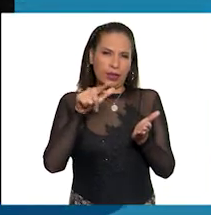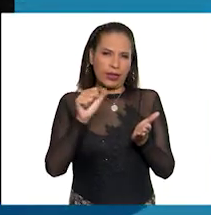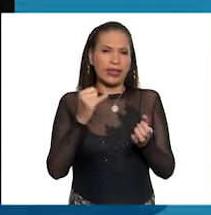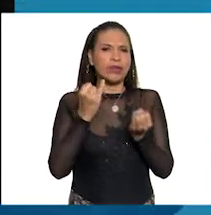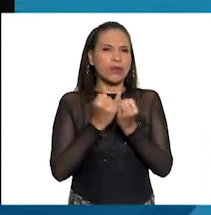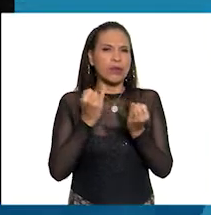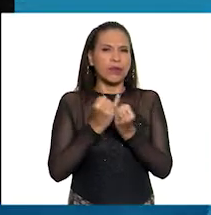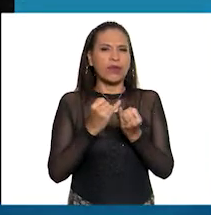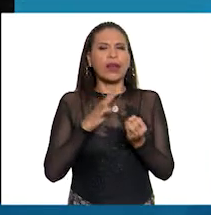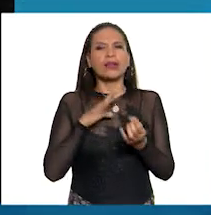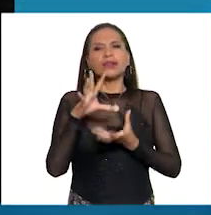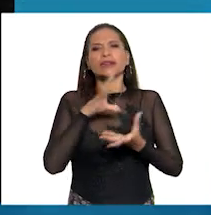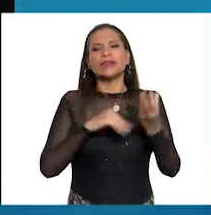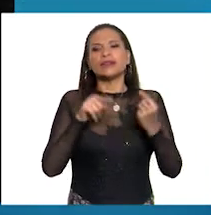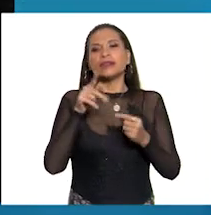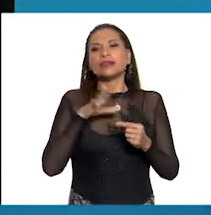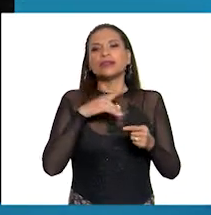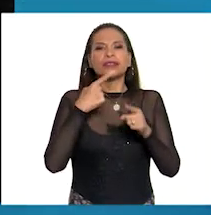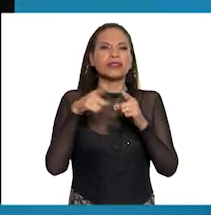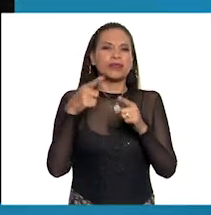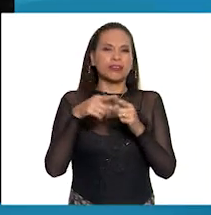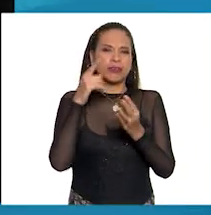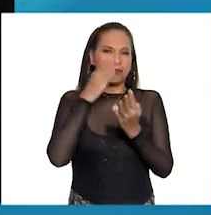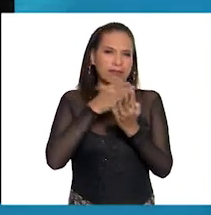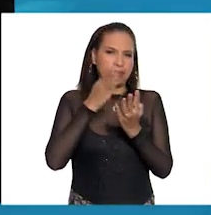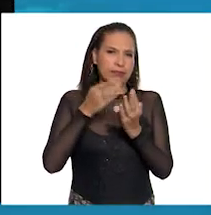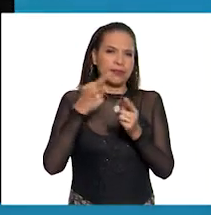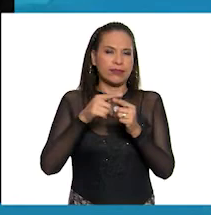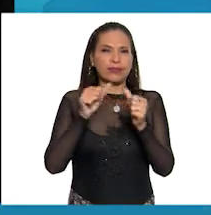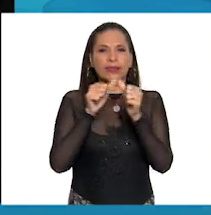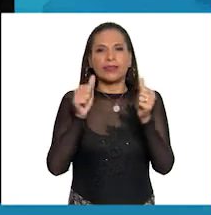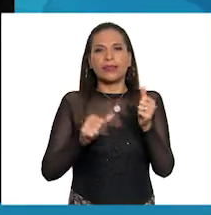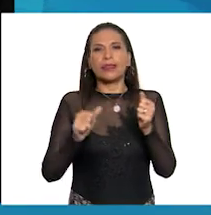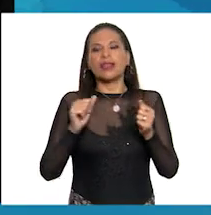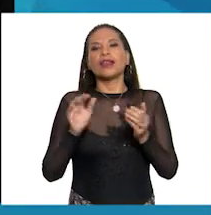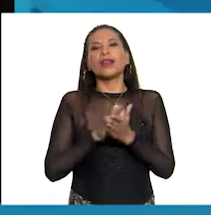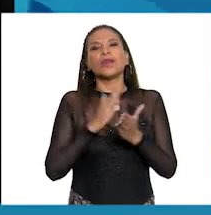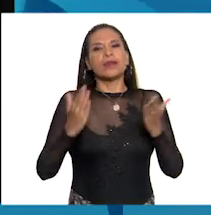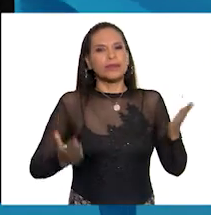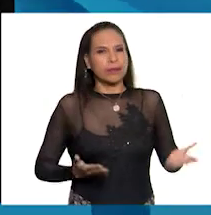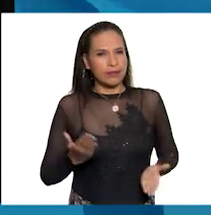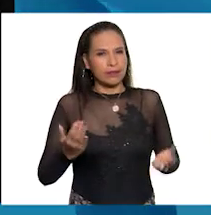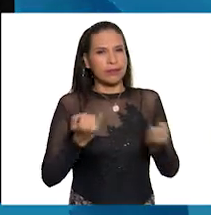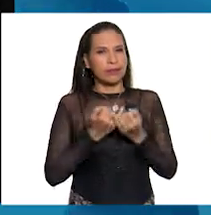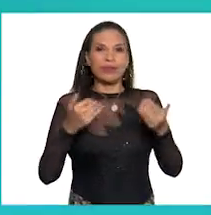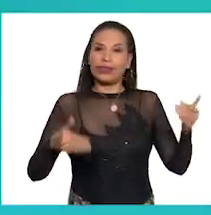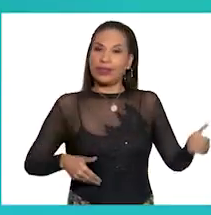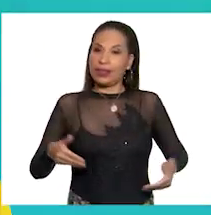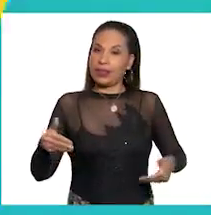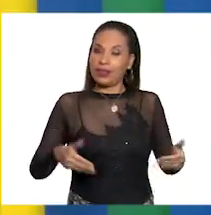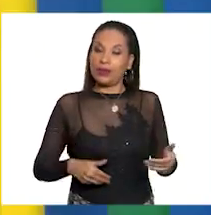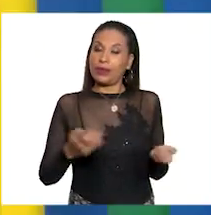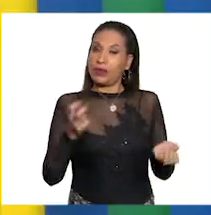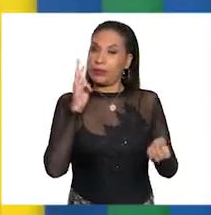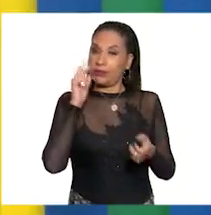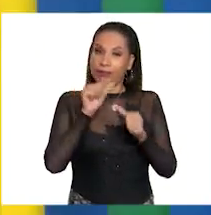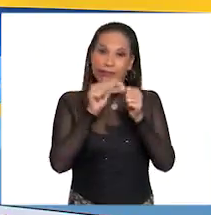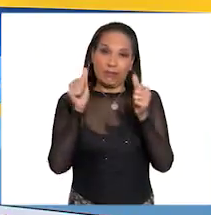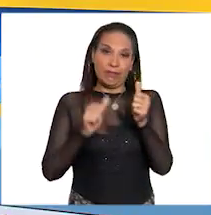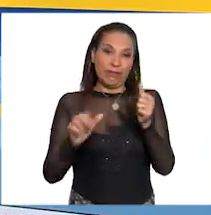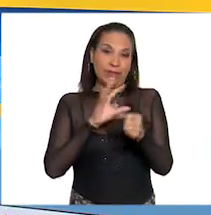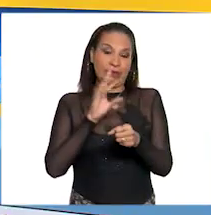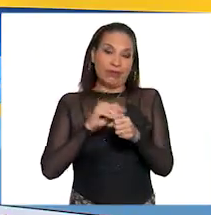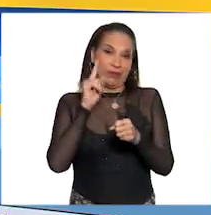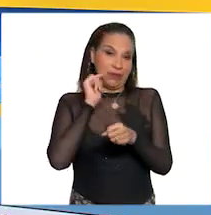además incursionó en otras disciplinas artísticas como la danza y el teatro. Ah, esa sí que era toda una artista.